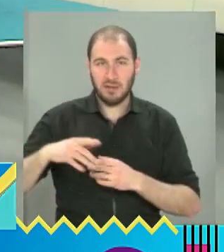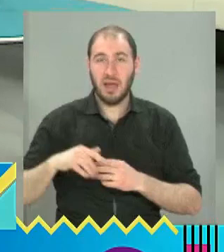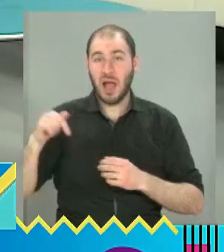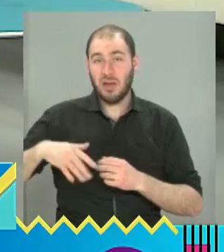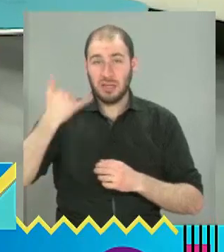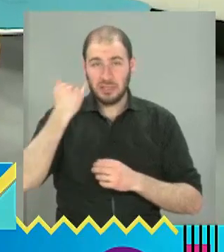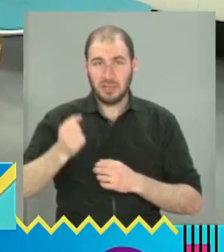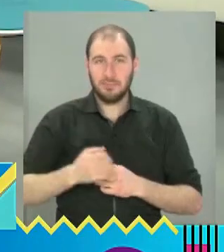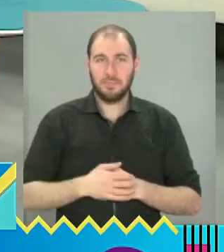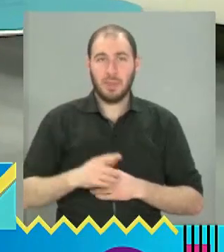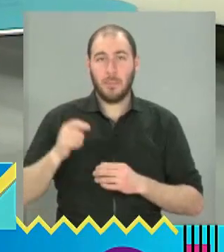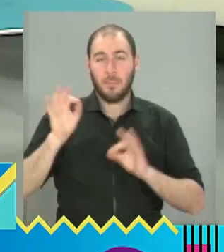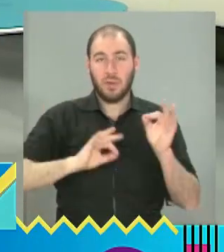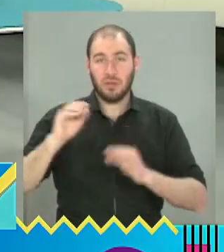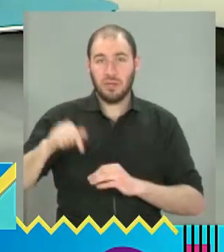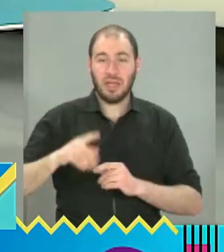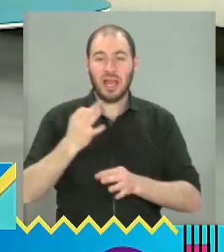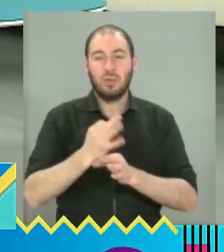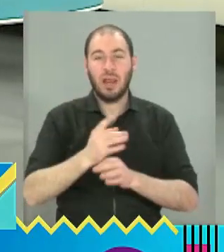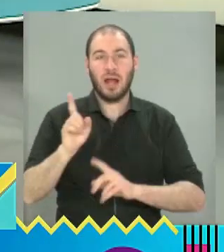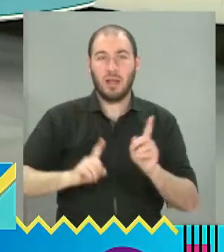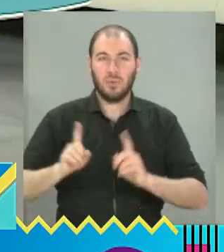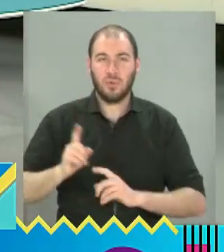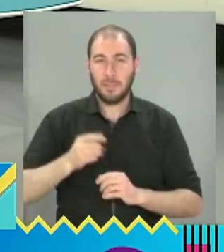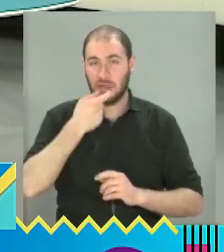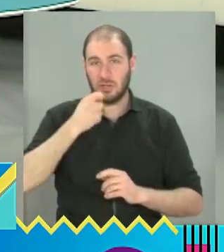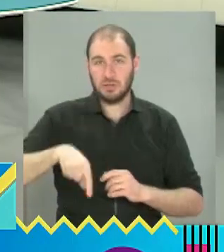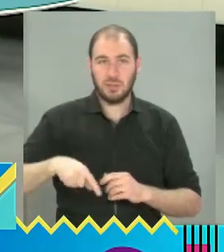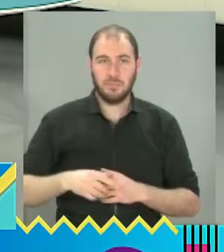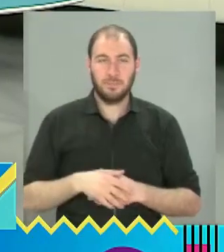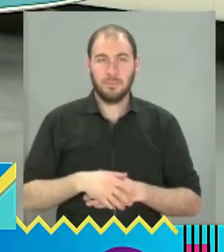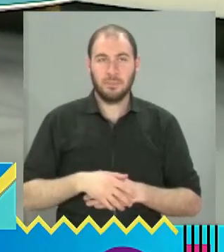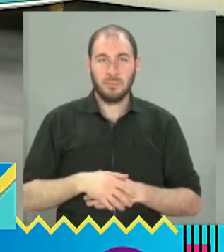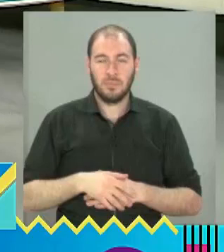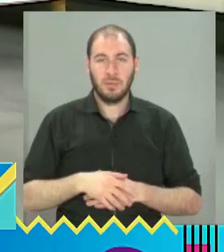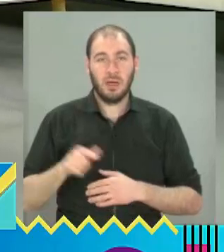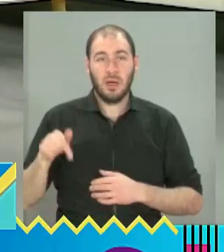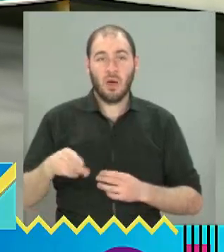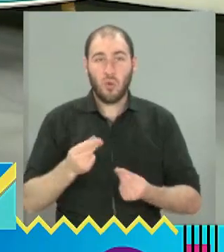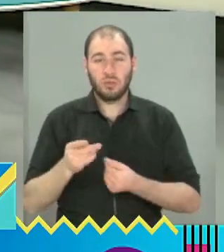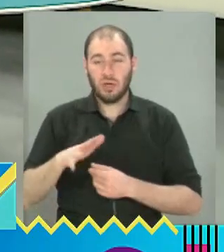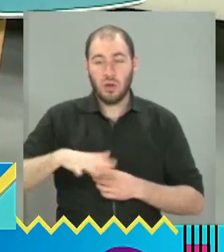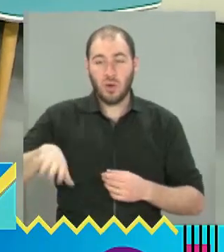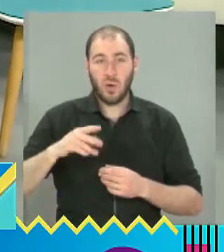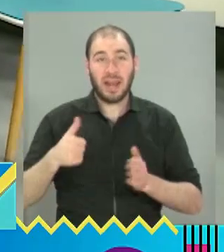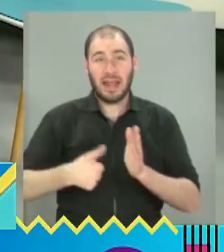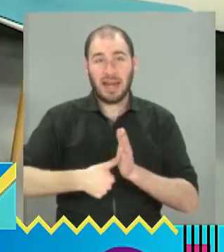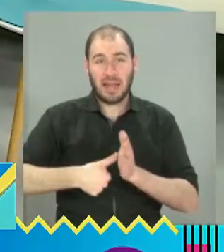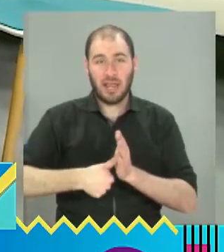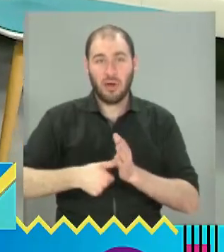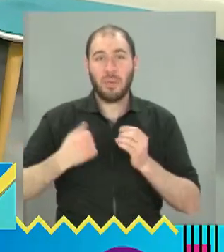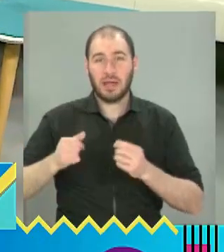está haciendo de todas formas este proyecto en algunas escuelas de Mendoza, y se utilizan los espacios de recreo